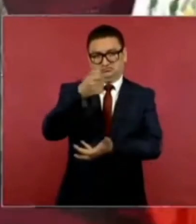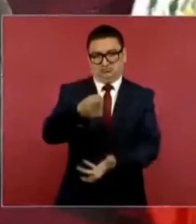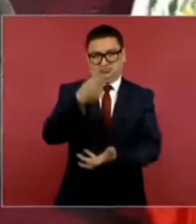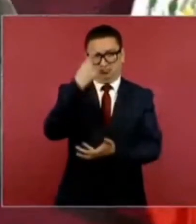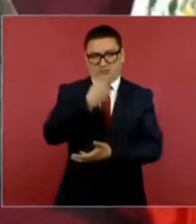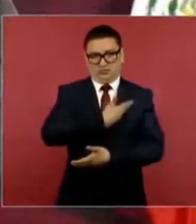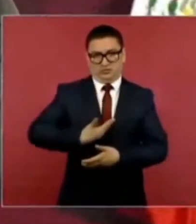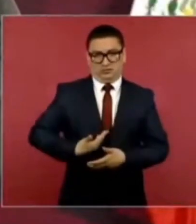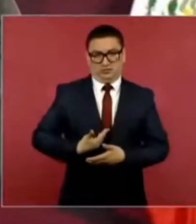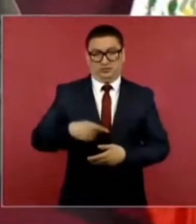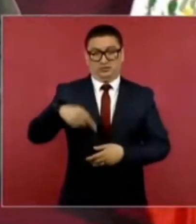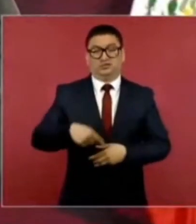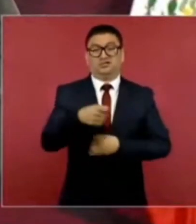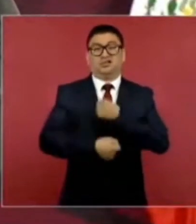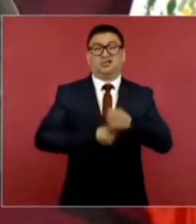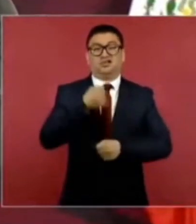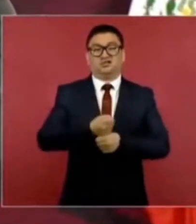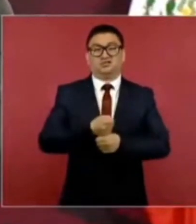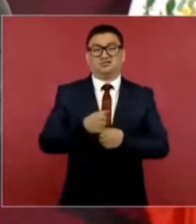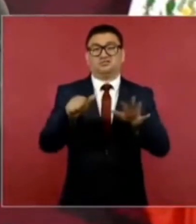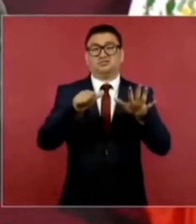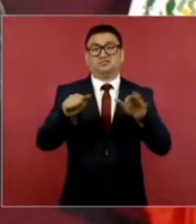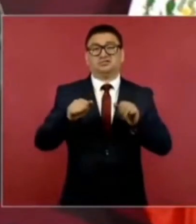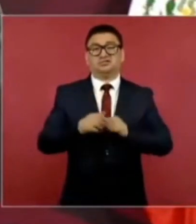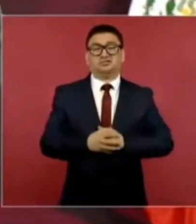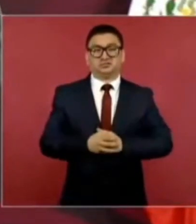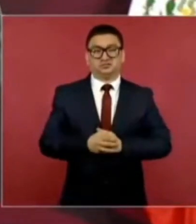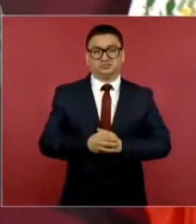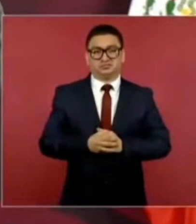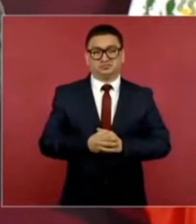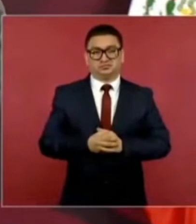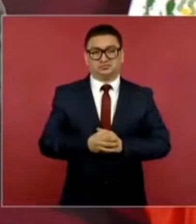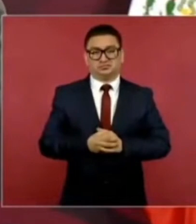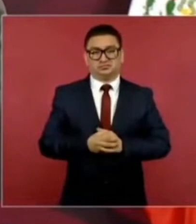Y este año son 600.